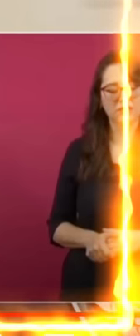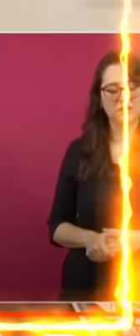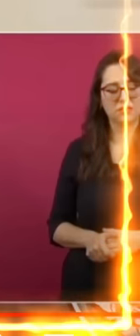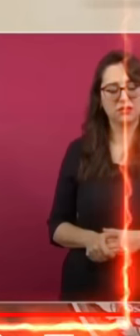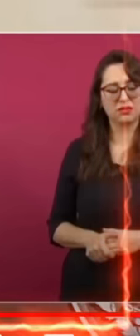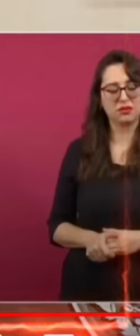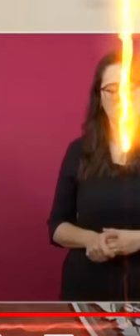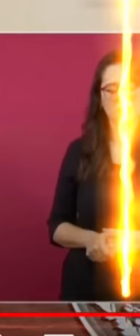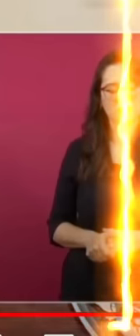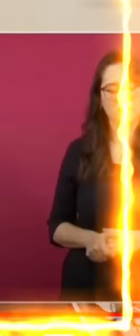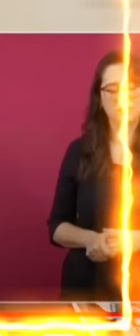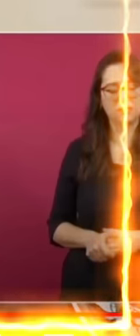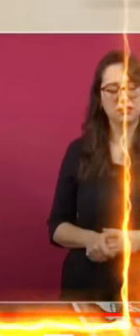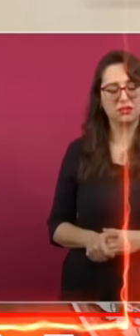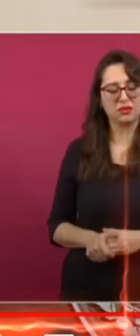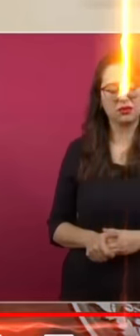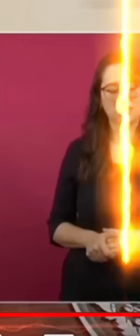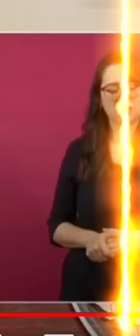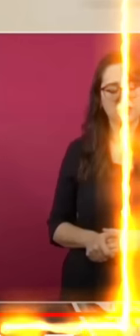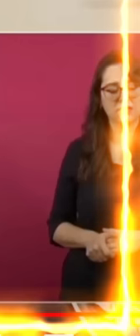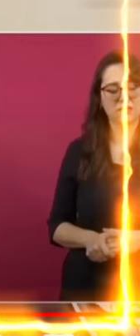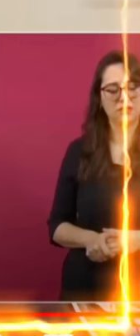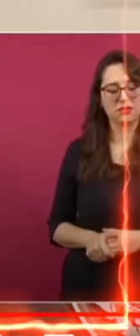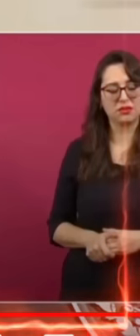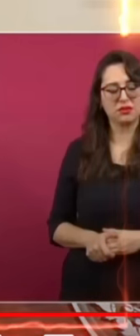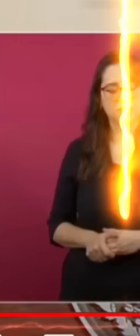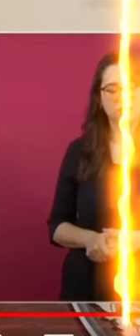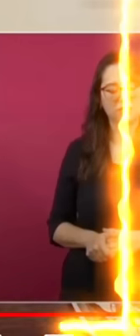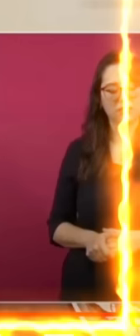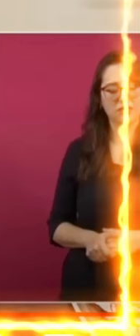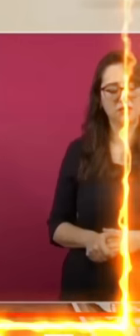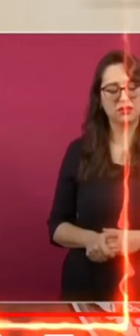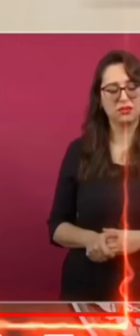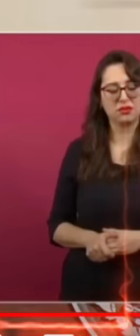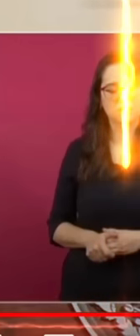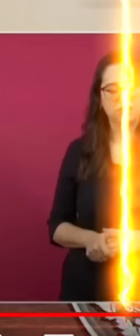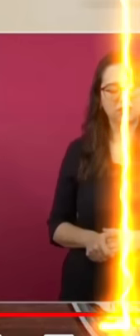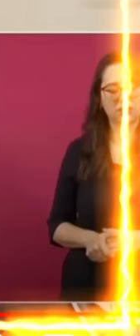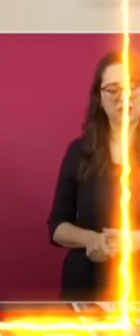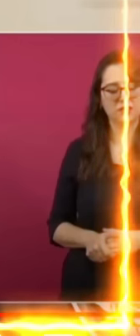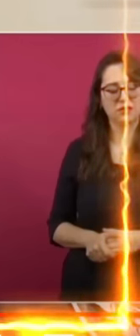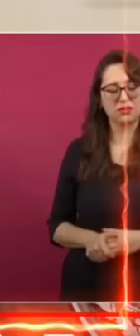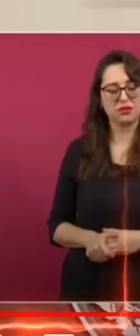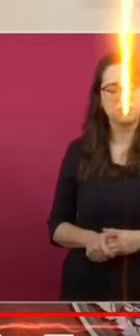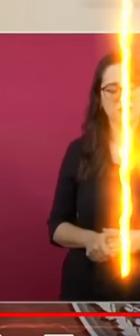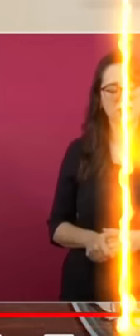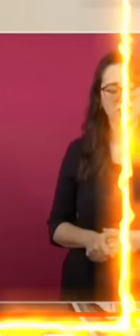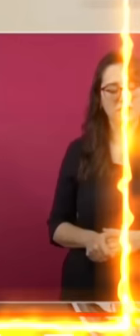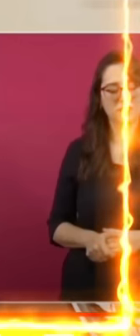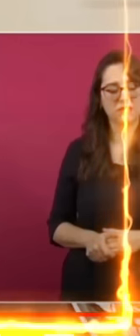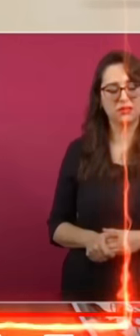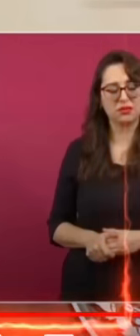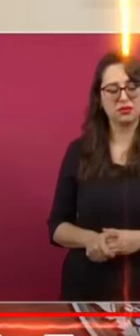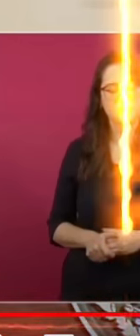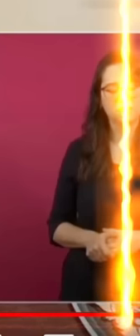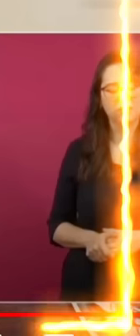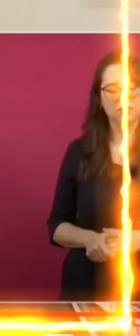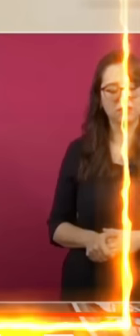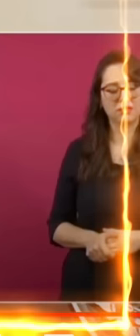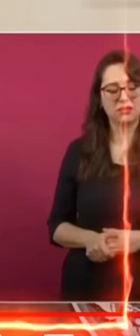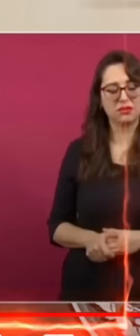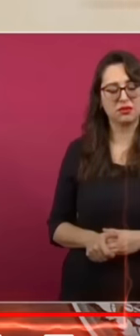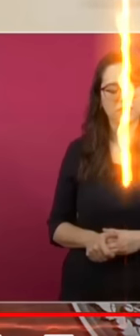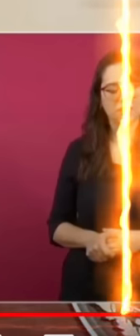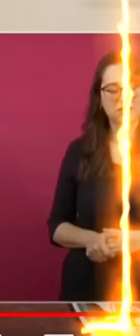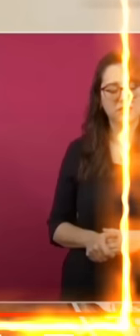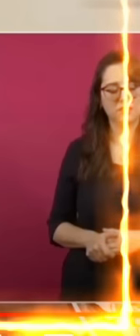últimamente en el estado de Tamaulipas, estado que antes de ser gobernado por Morena estuvo